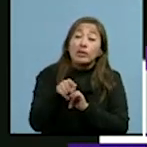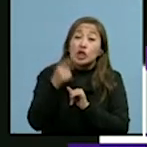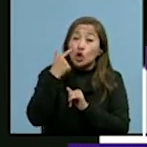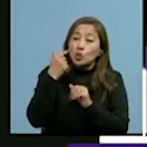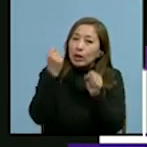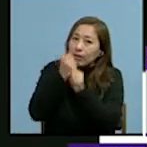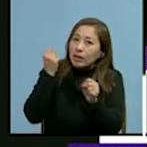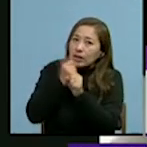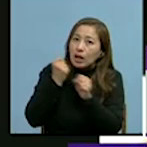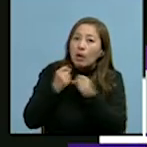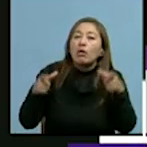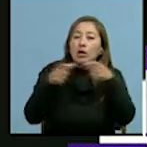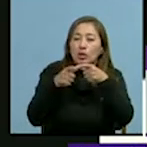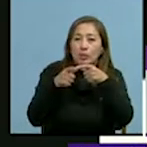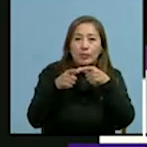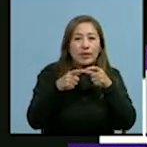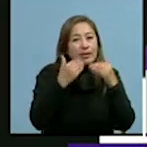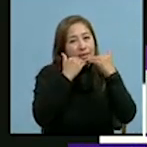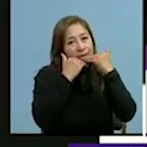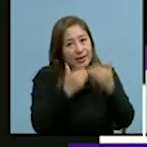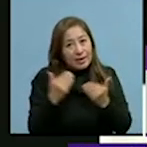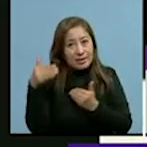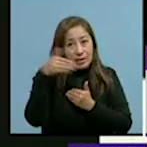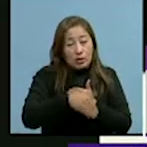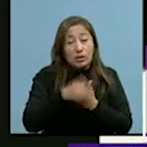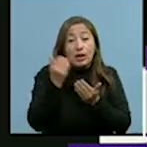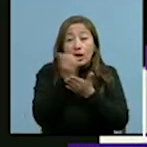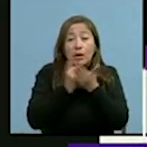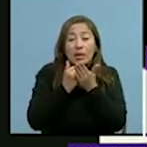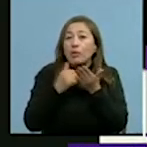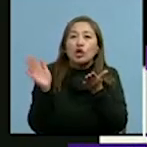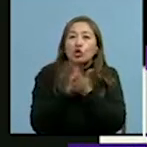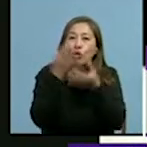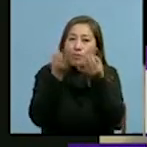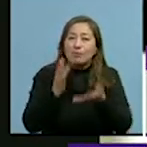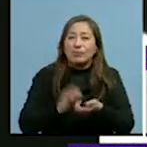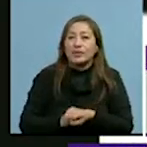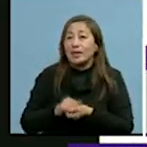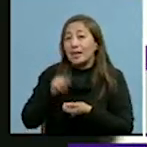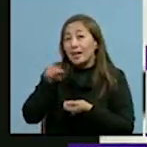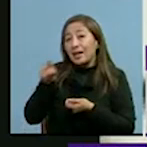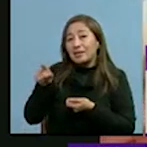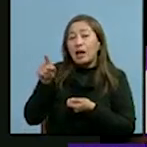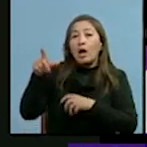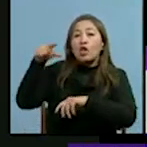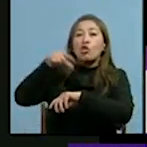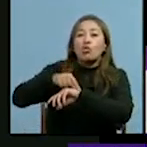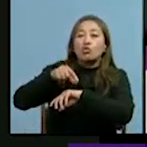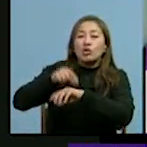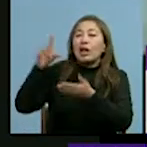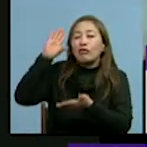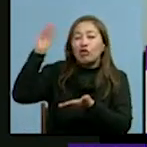ya vienen trabajando con la comisión. Bueno, muchas gracias a ustedes y esperamos que todo salga bien. La palabra de la doctora